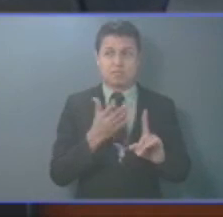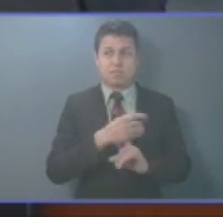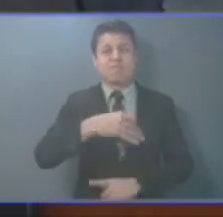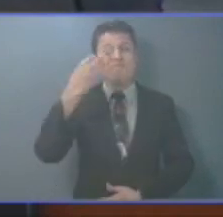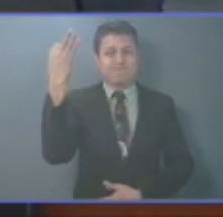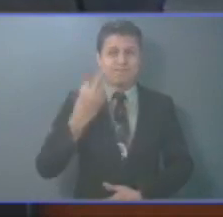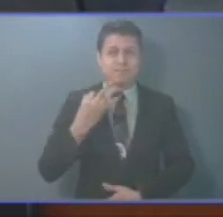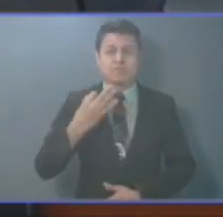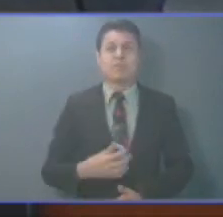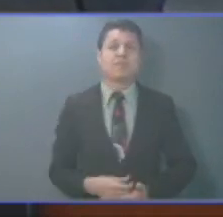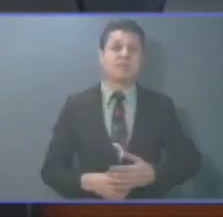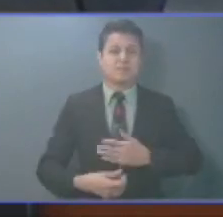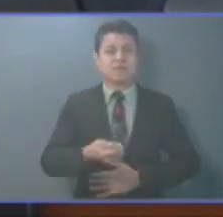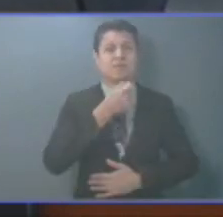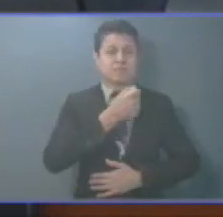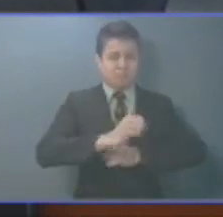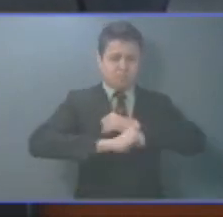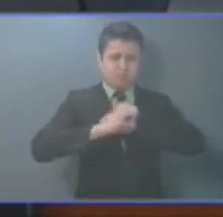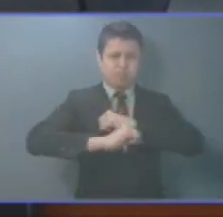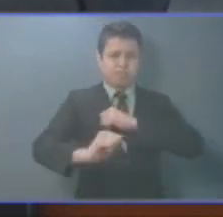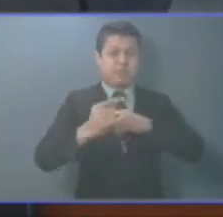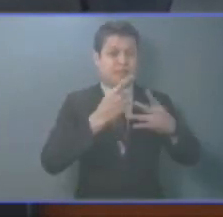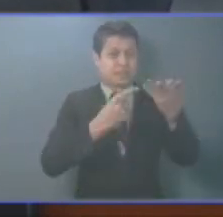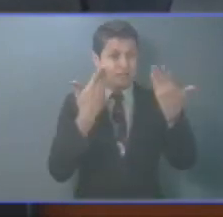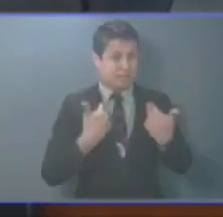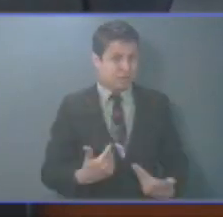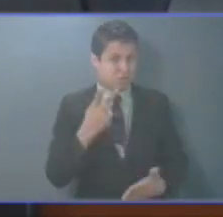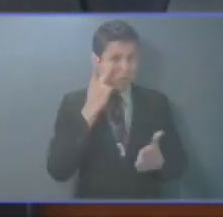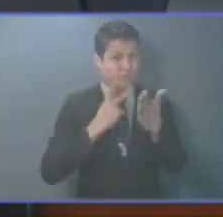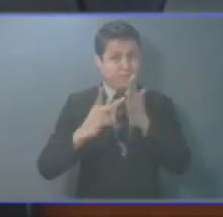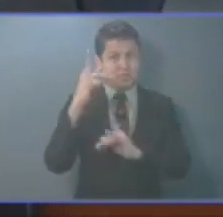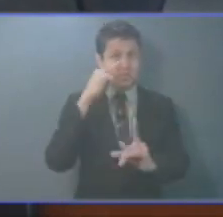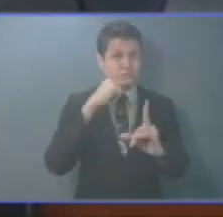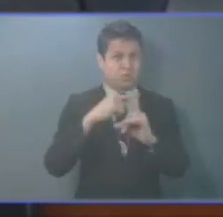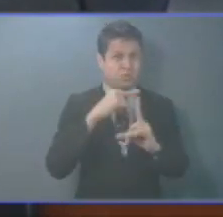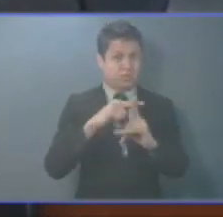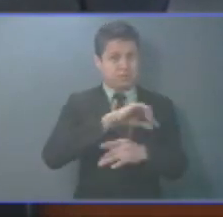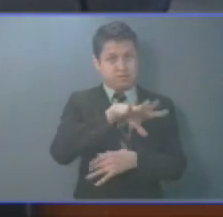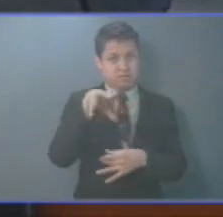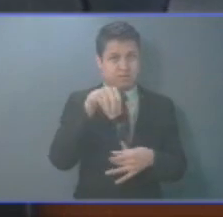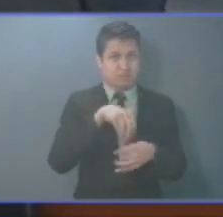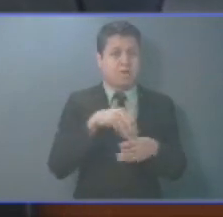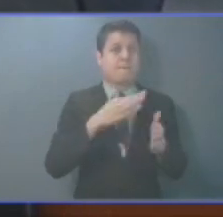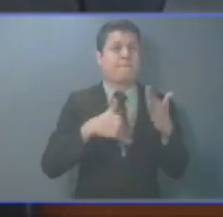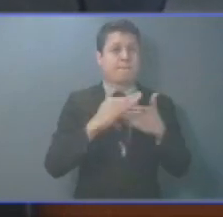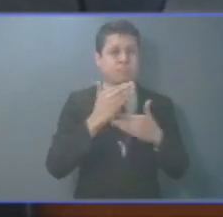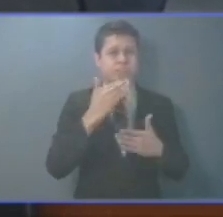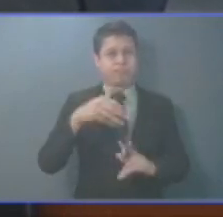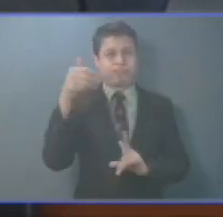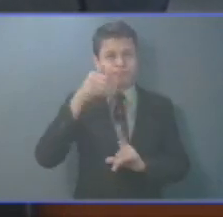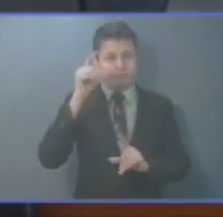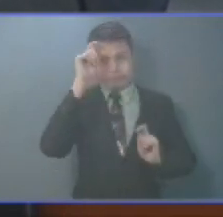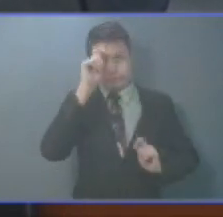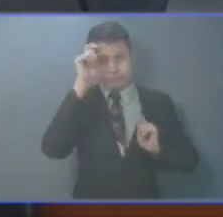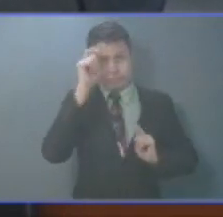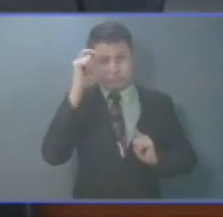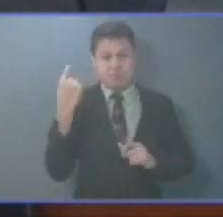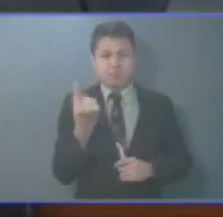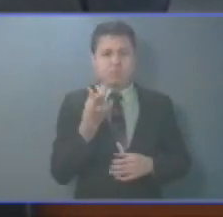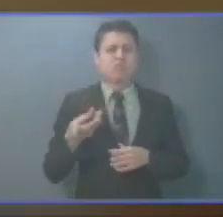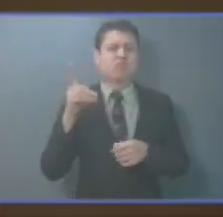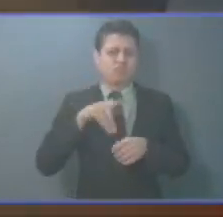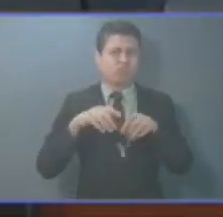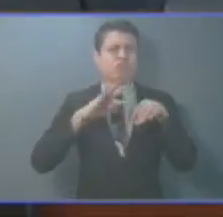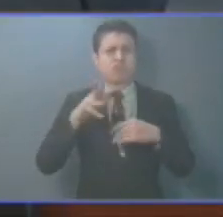deberá promover los derechos, percepciones positivas y una mayor conciencia social respecto de las personas con